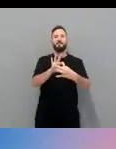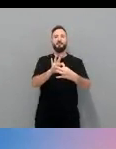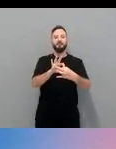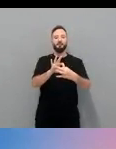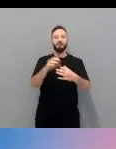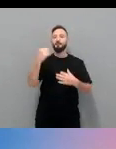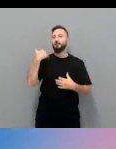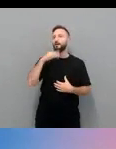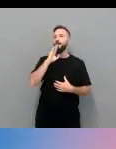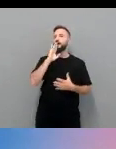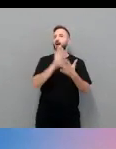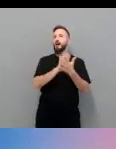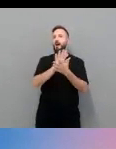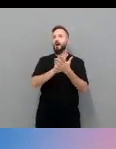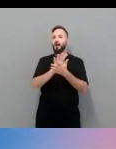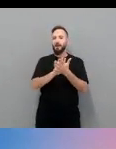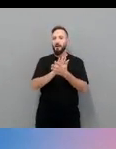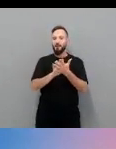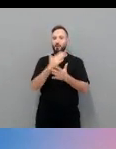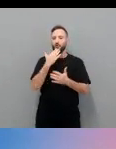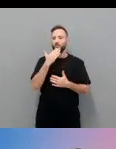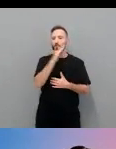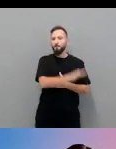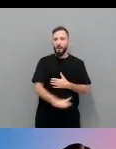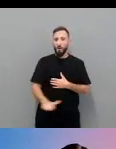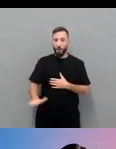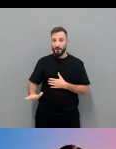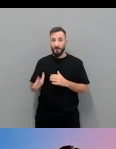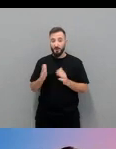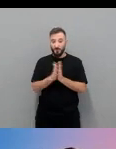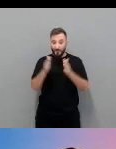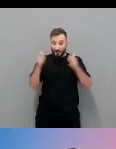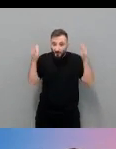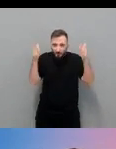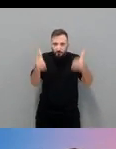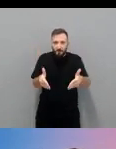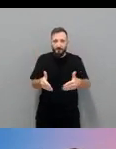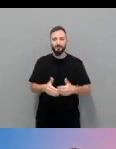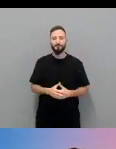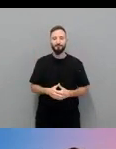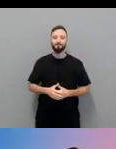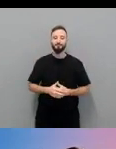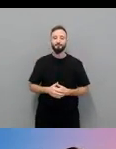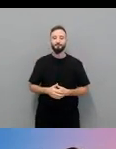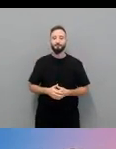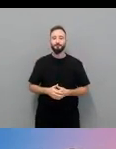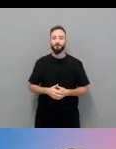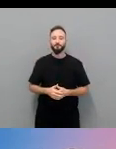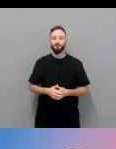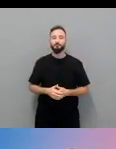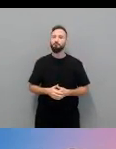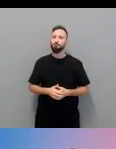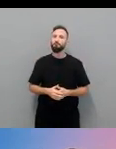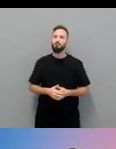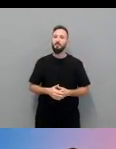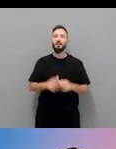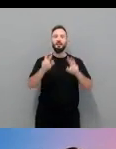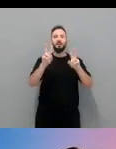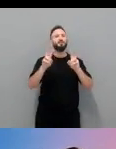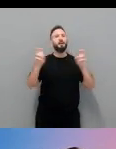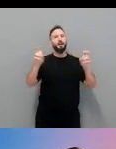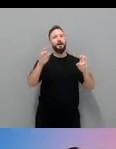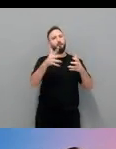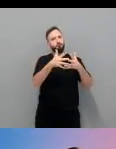al principio, de menores, que es en lo que vamos a enfocar. Es muy amplio, voy a